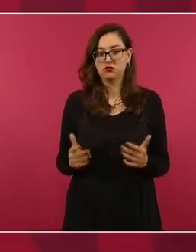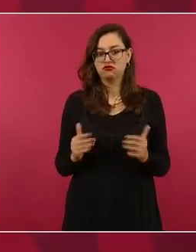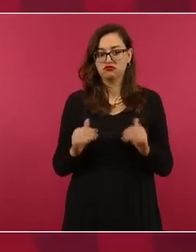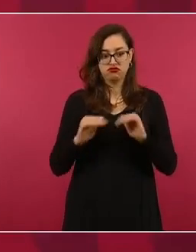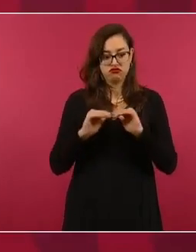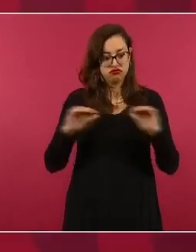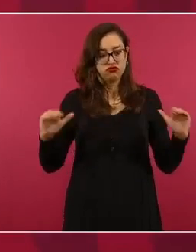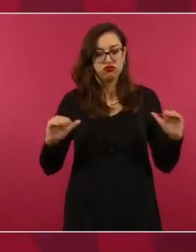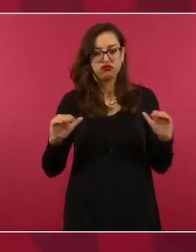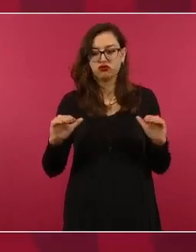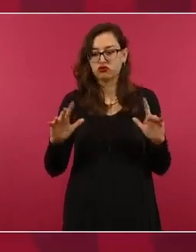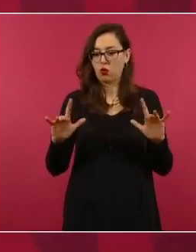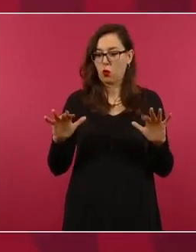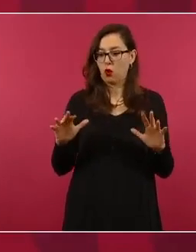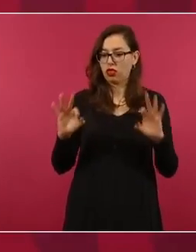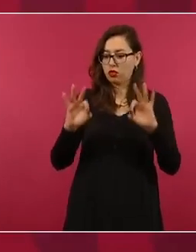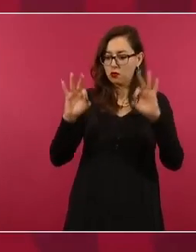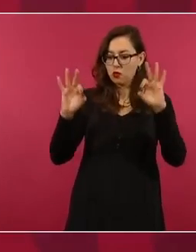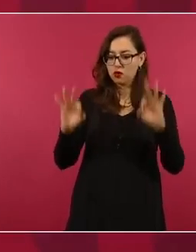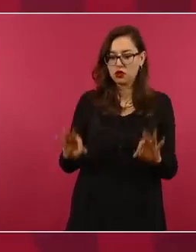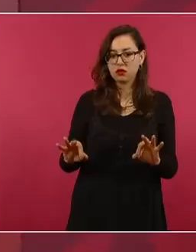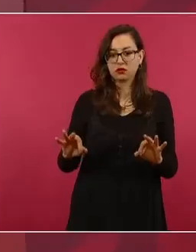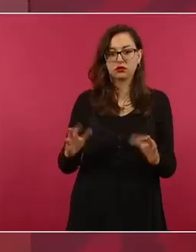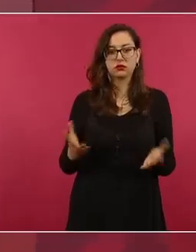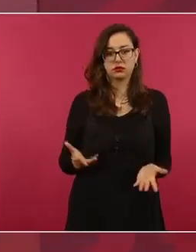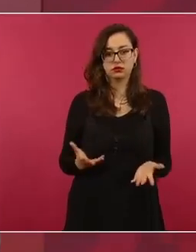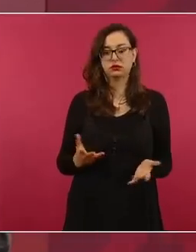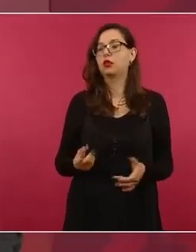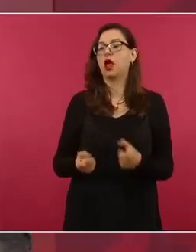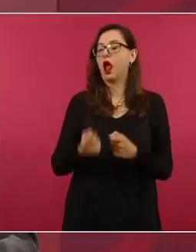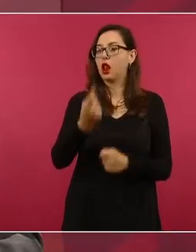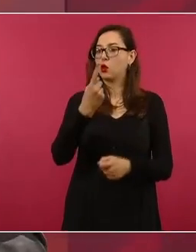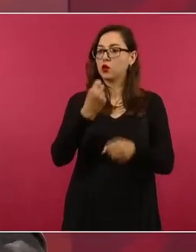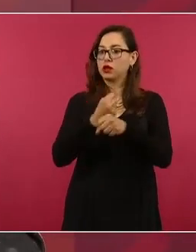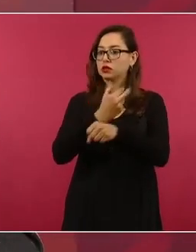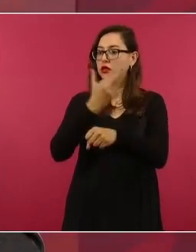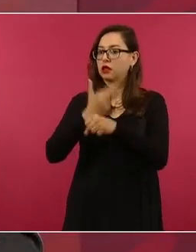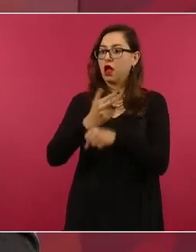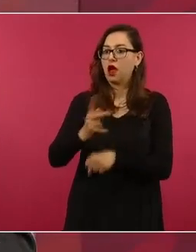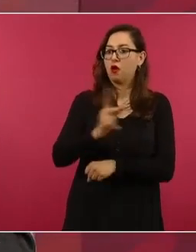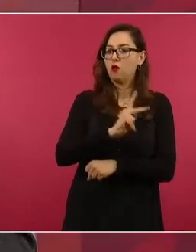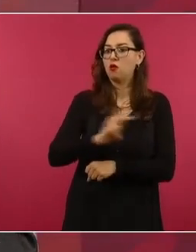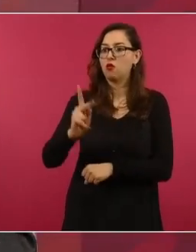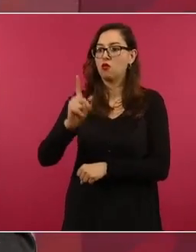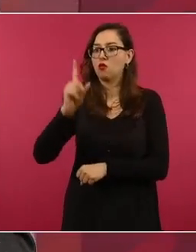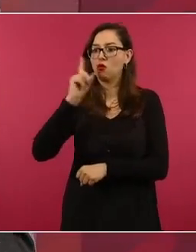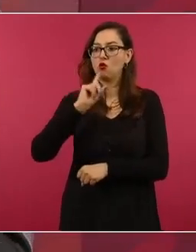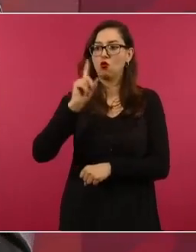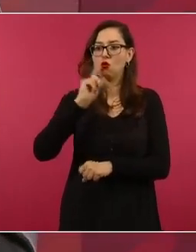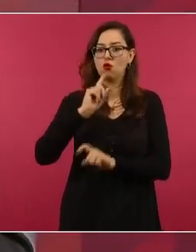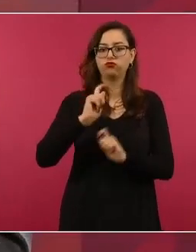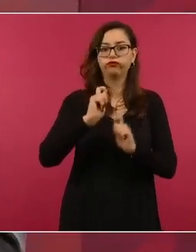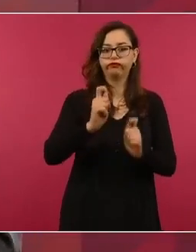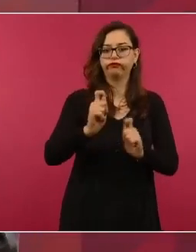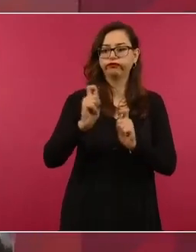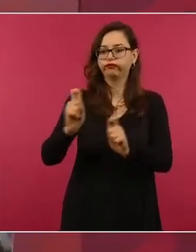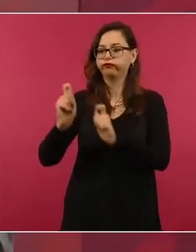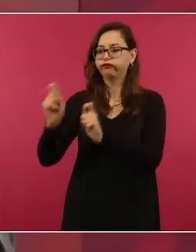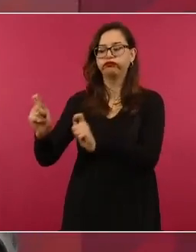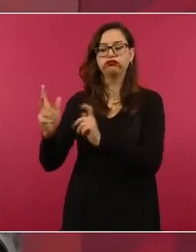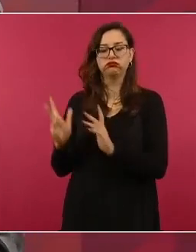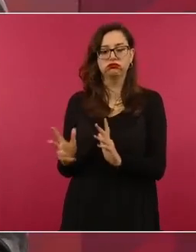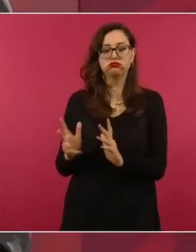son puras mujeres y así va a seguir siendo. El Congreso,